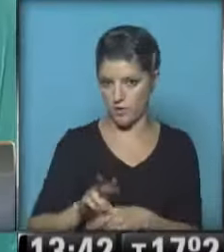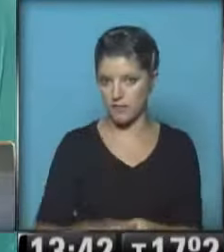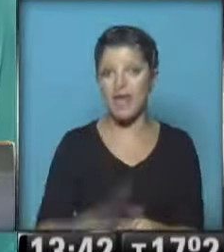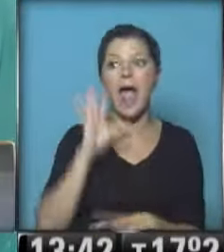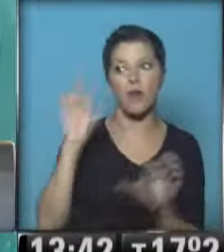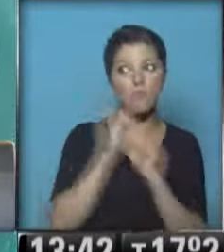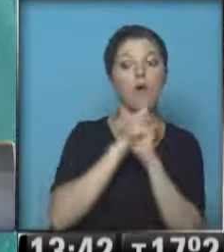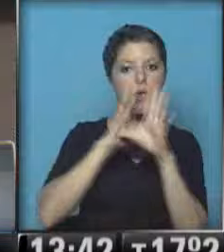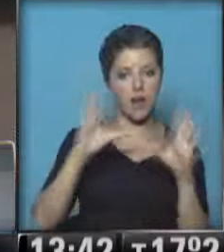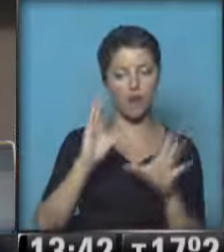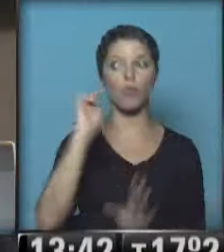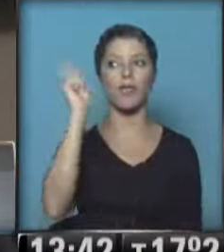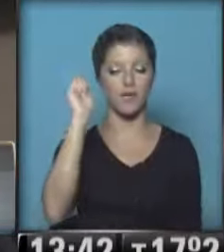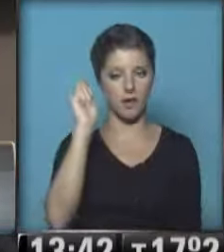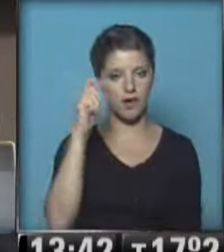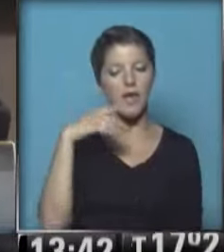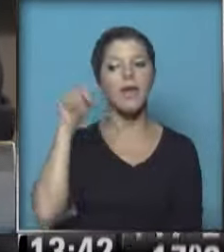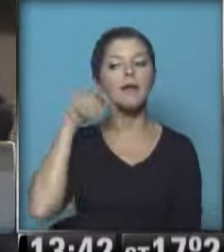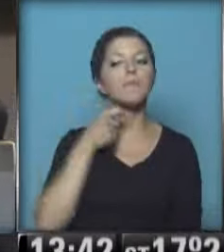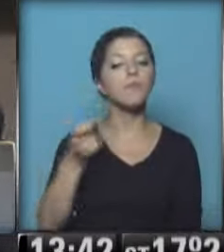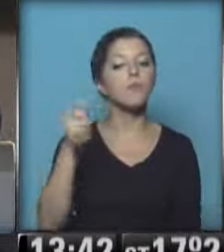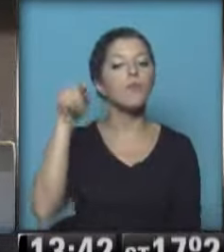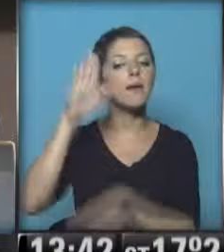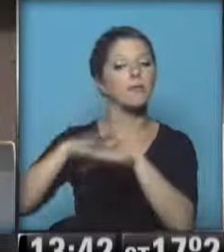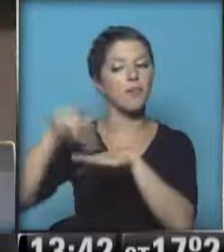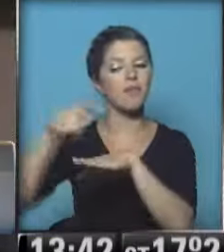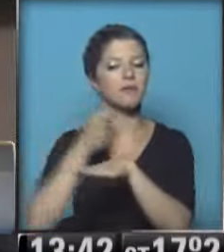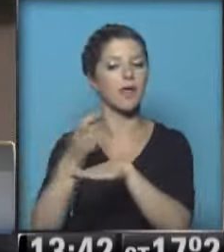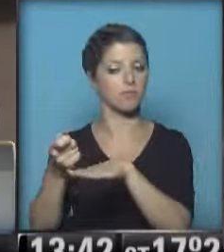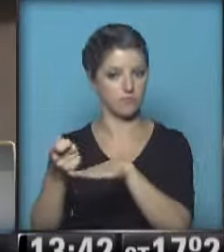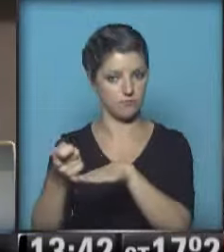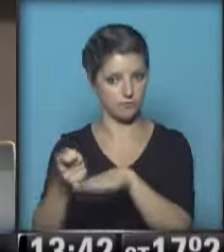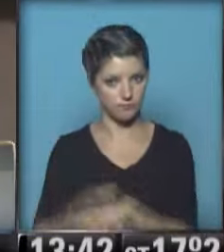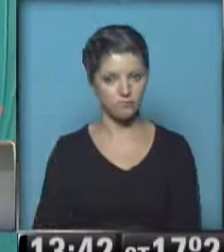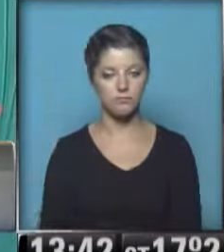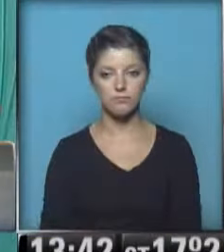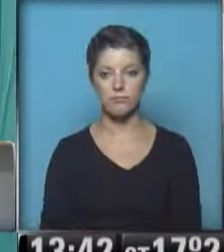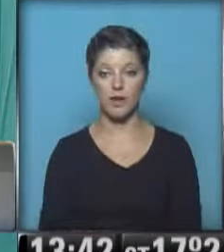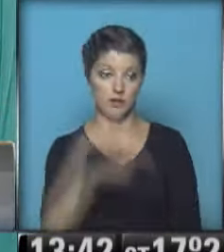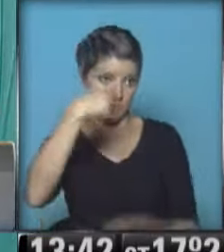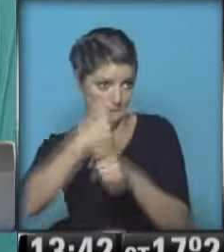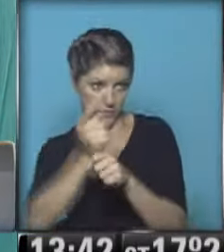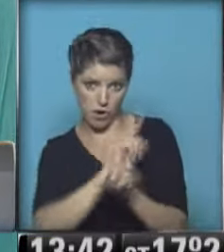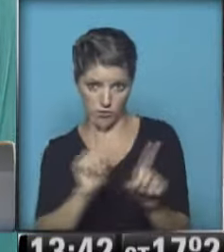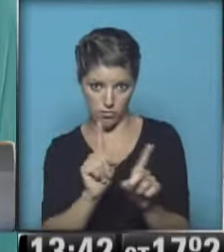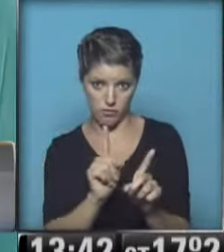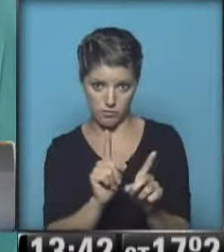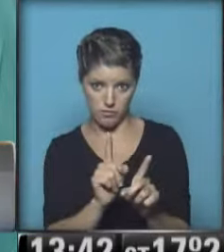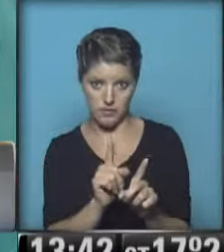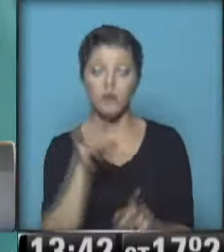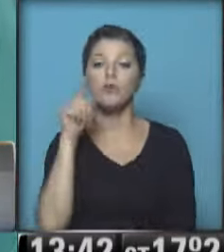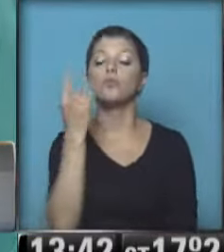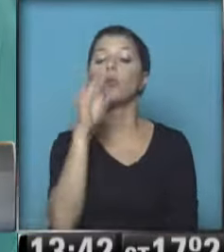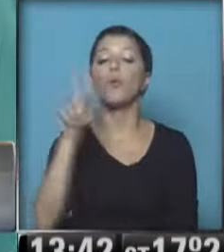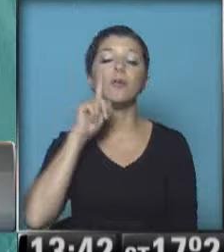explícita a quién le están responsabilizando, a quién están responsabilizando sobre este asesinato. Y no es la primera vez, ¿no?, que aparece el nombre de